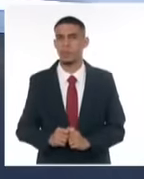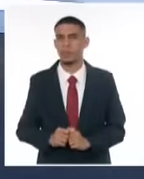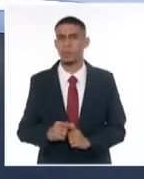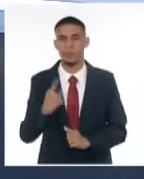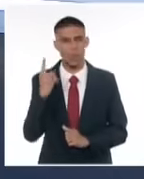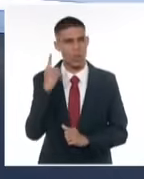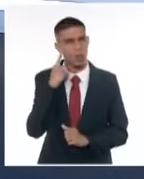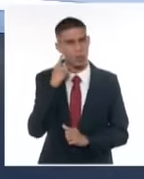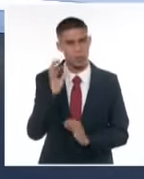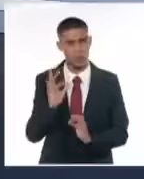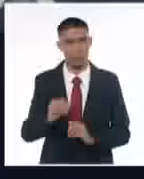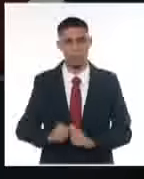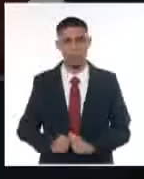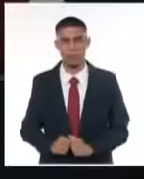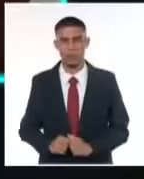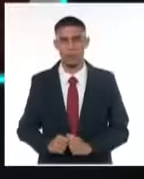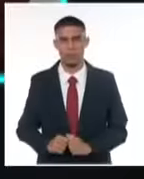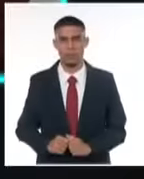escuchar. Adelante.